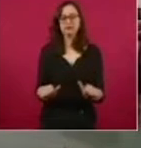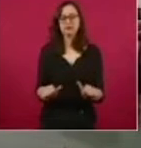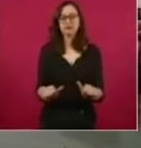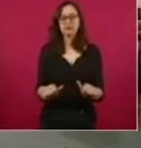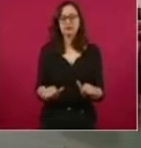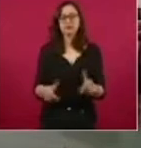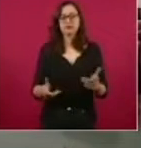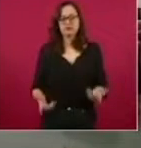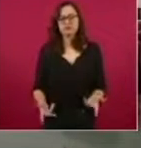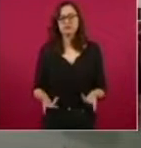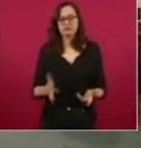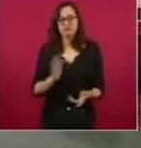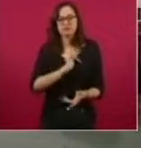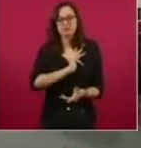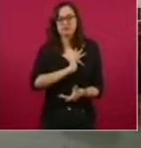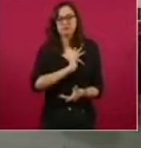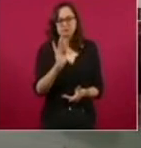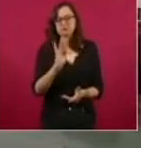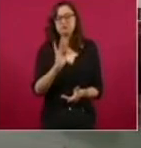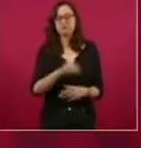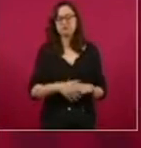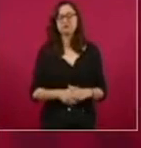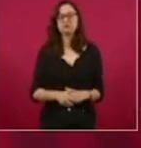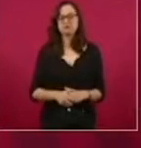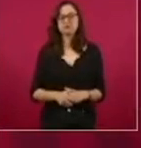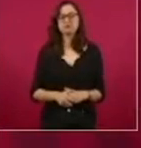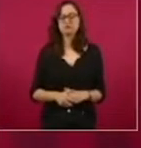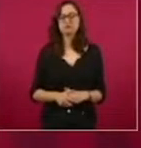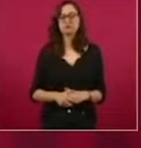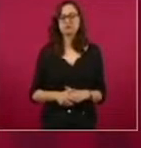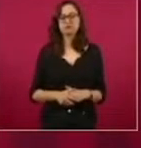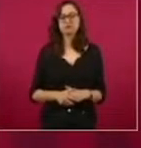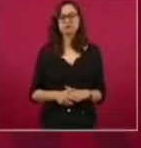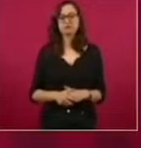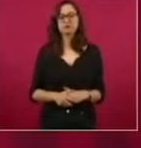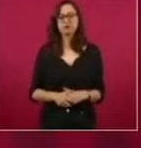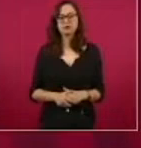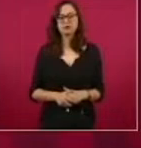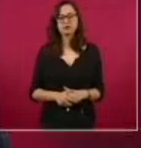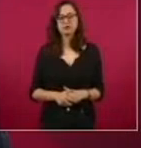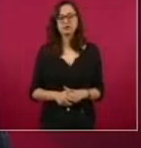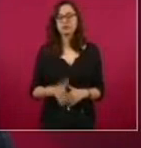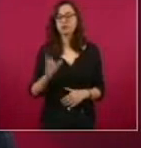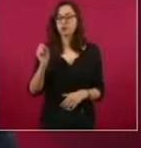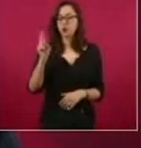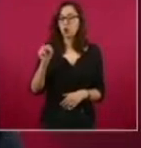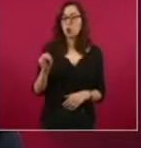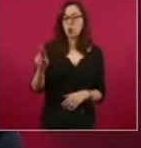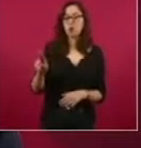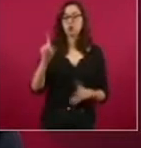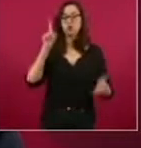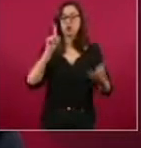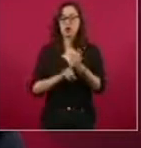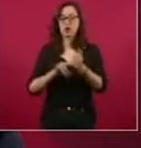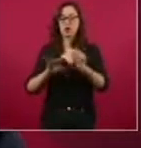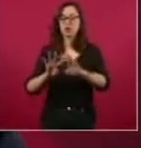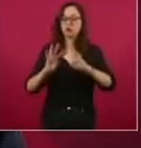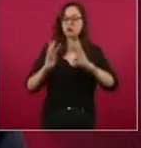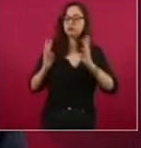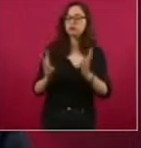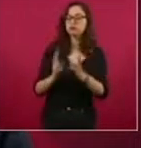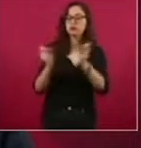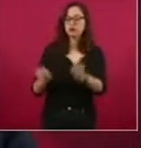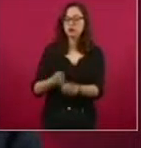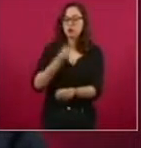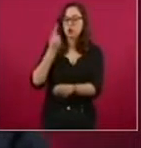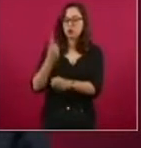cinco años el presidente también reiteró que esta semana enviará una carta a la onu con su propuesta relativa